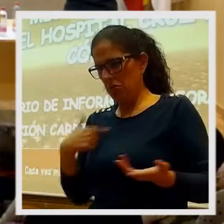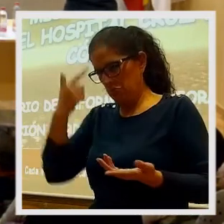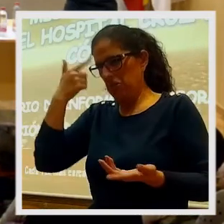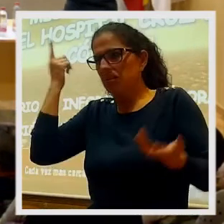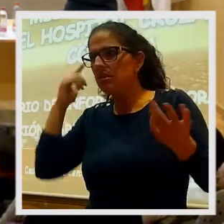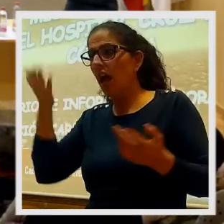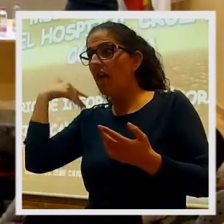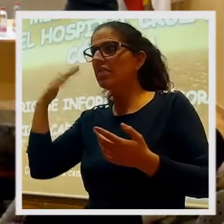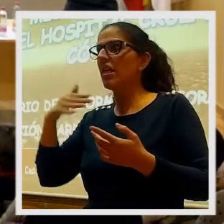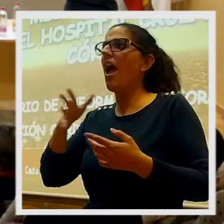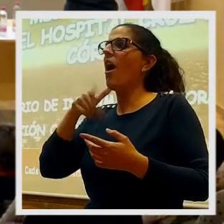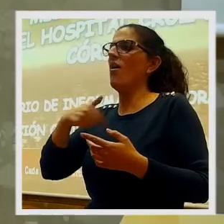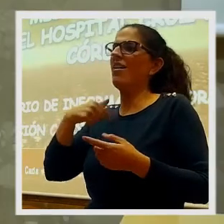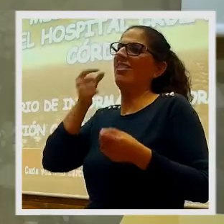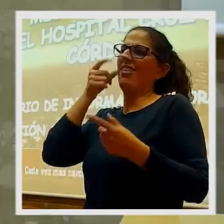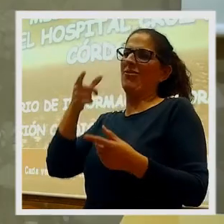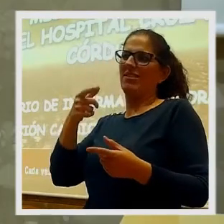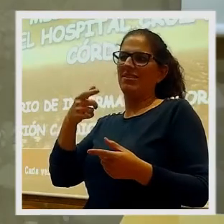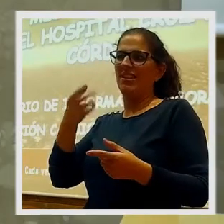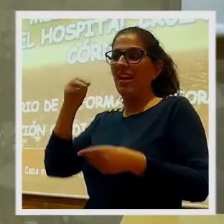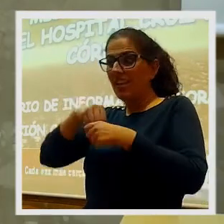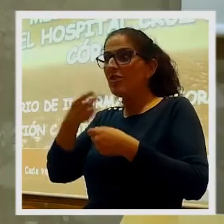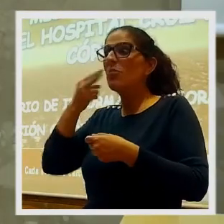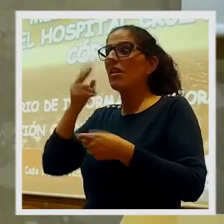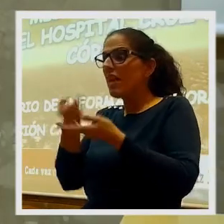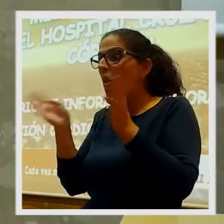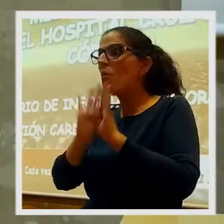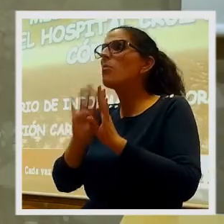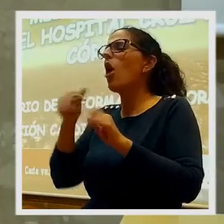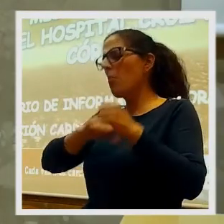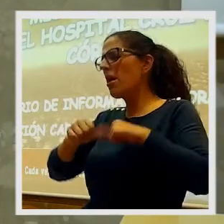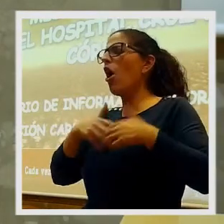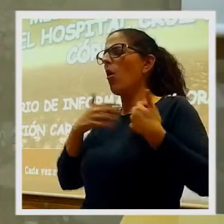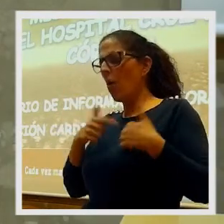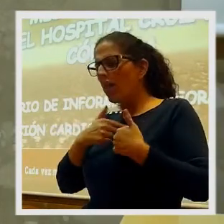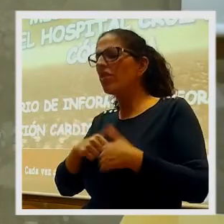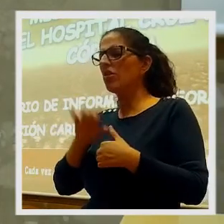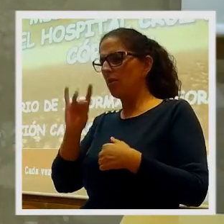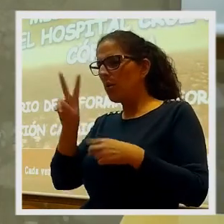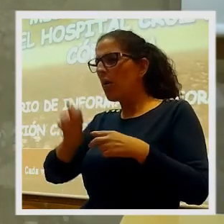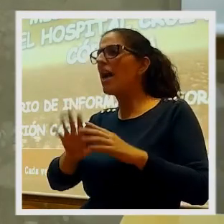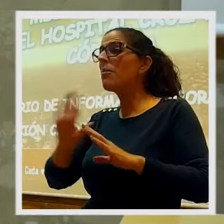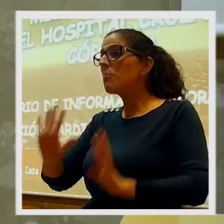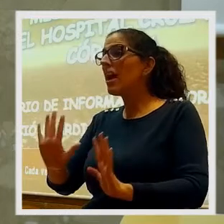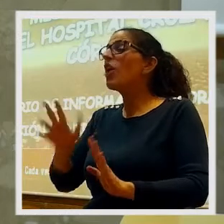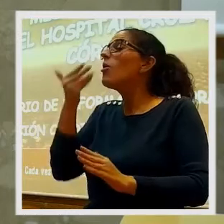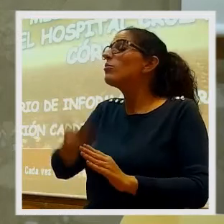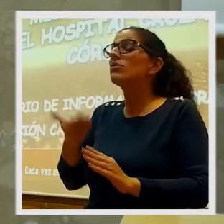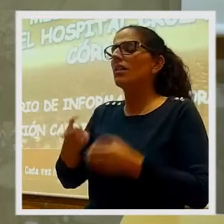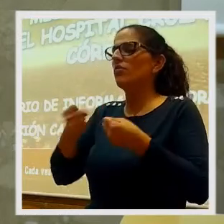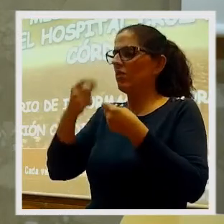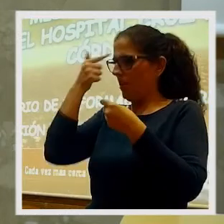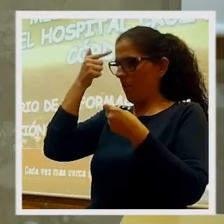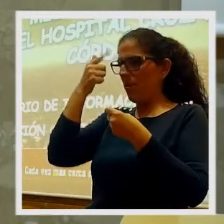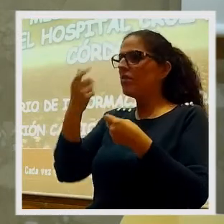depre. Ahora sí lo entiendo. Por eso les repito, no operan de corazón, pero donde realmente hay que estar fuerte es de cabeza.